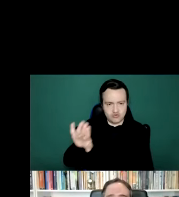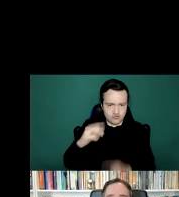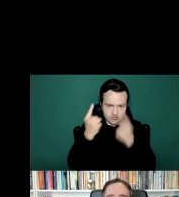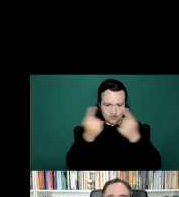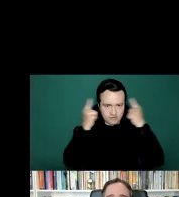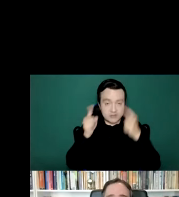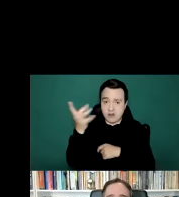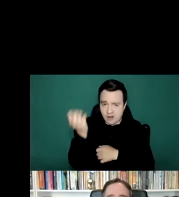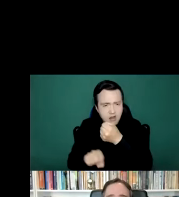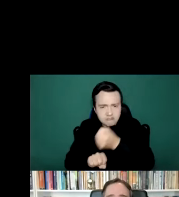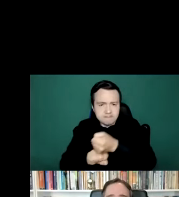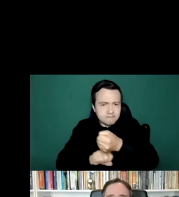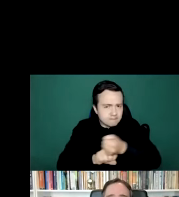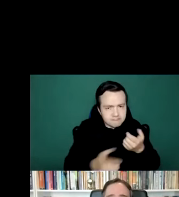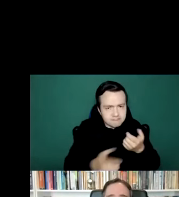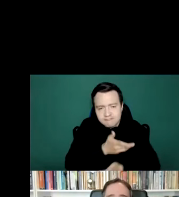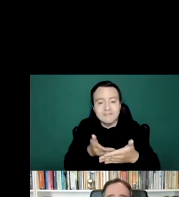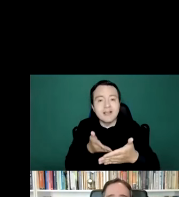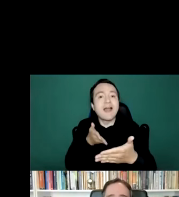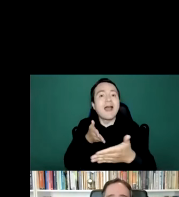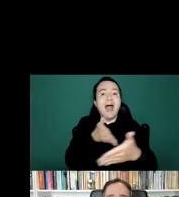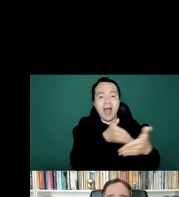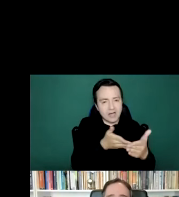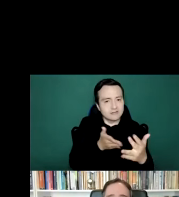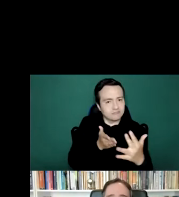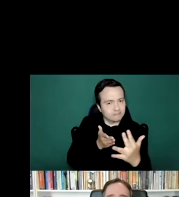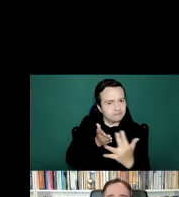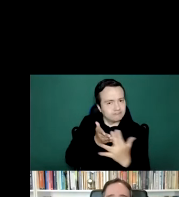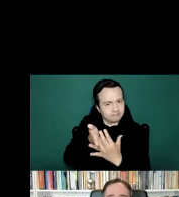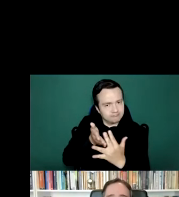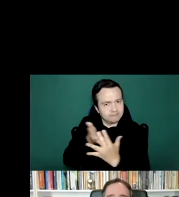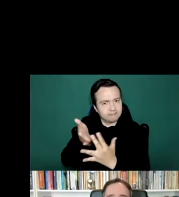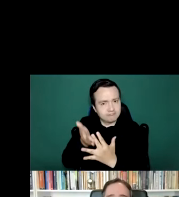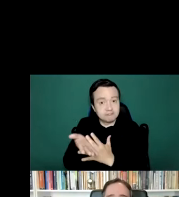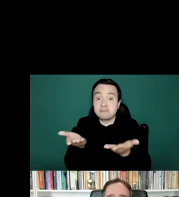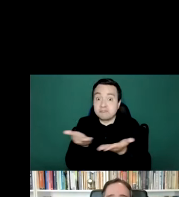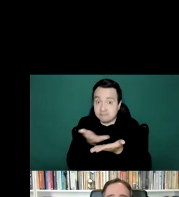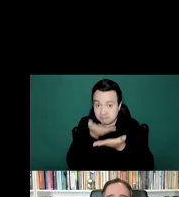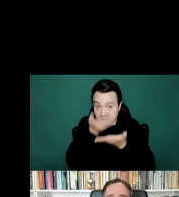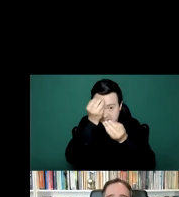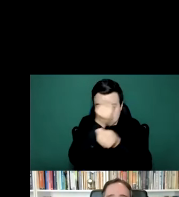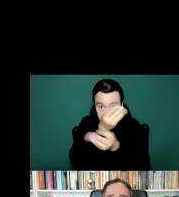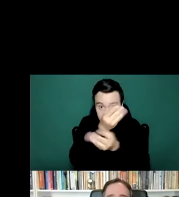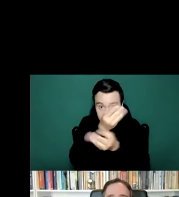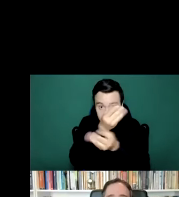analysis of the access barriers within PAHO member states. So Natalia, over to you.